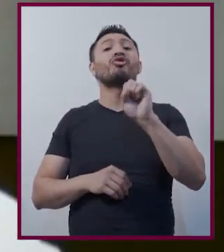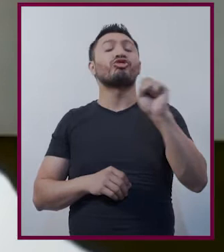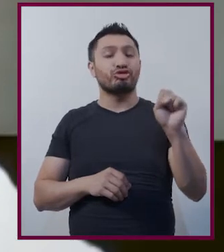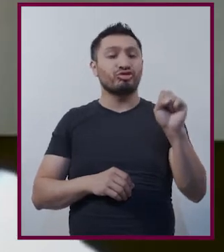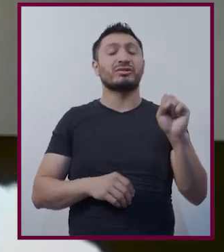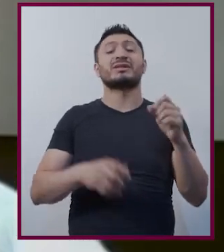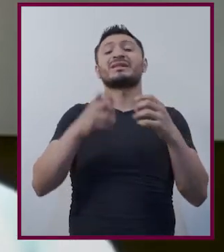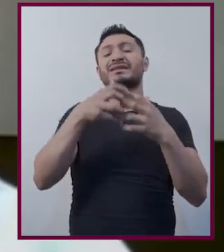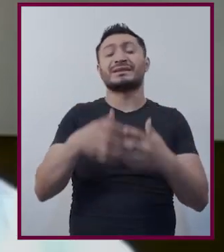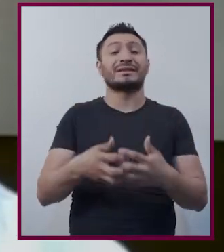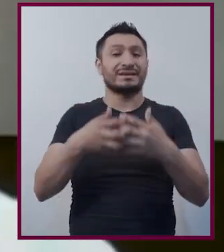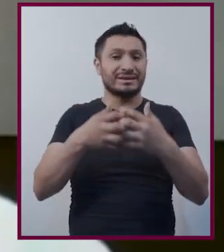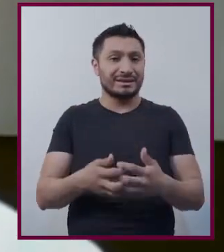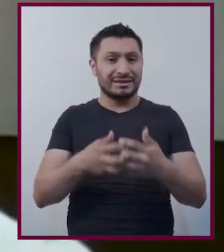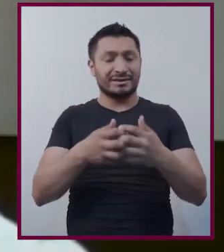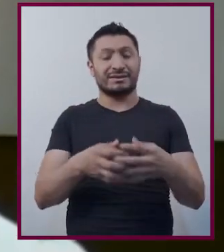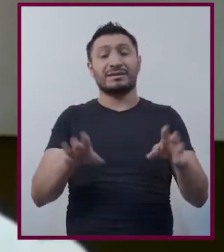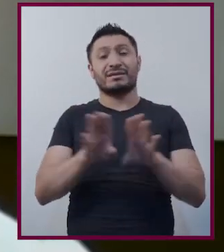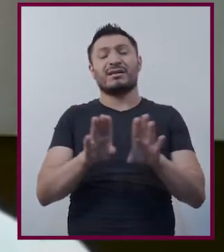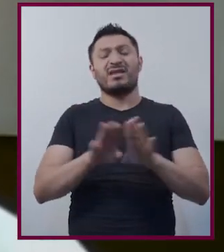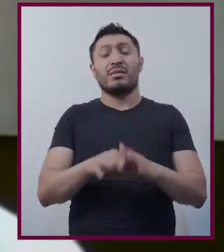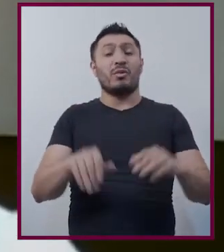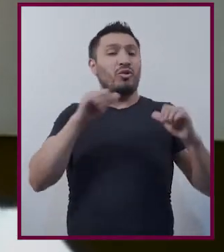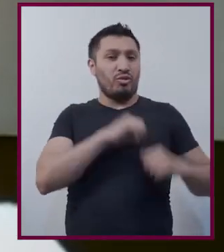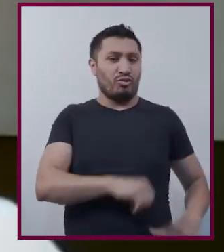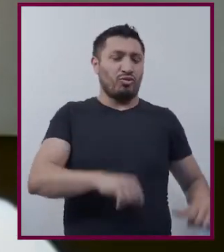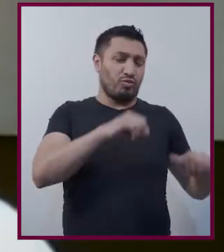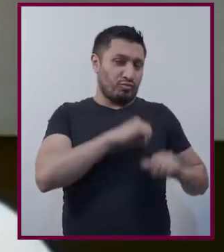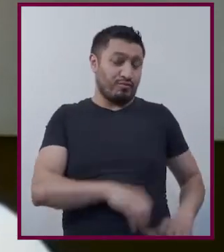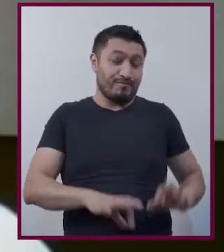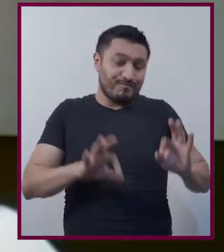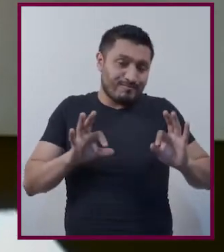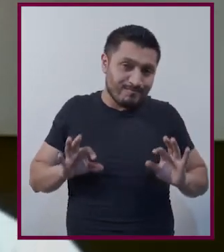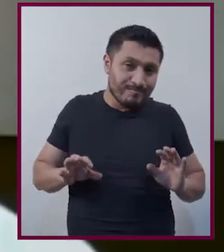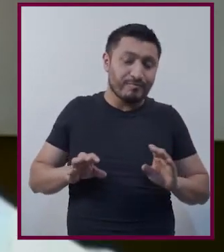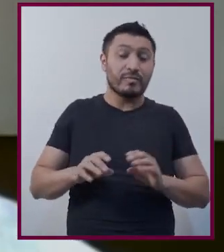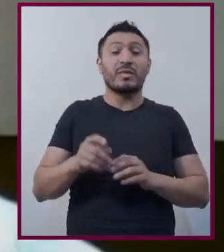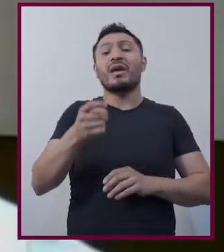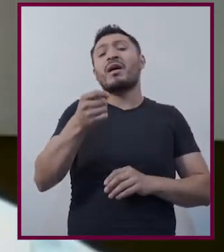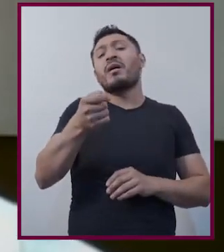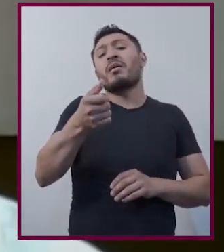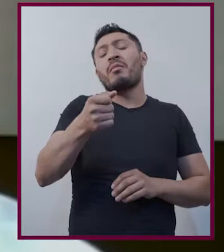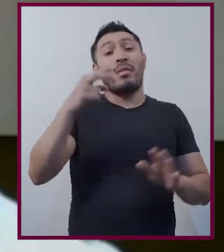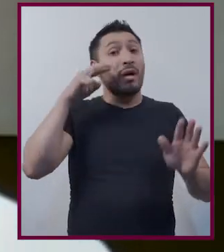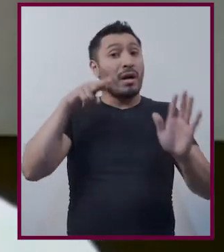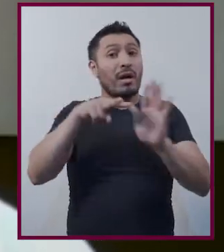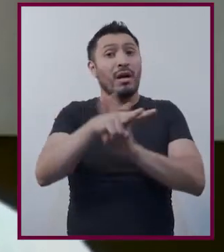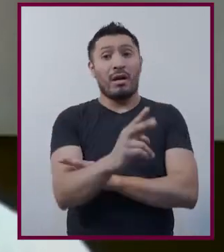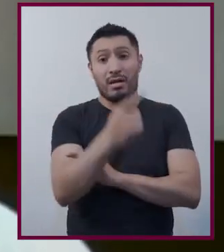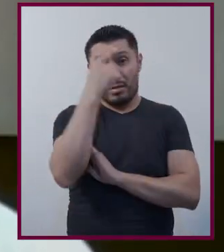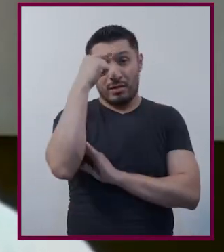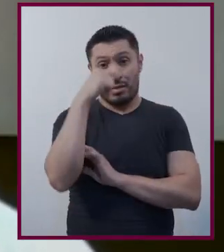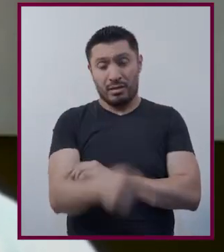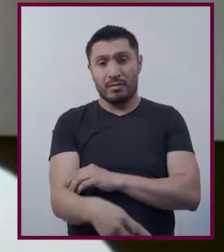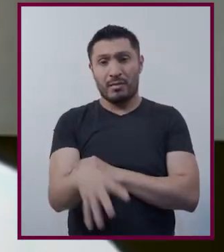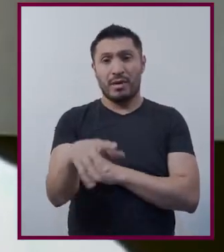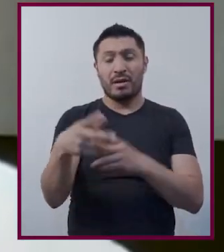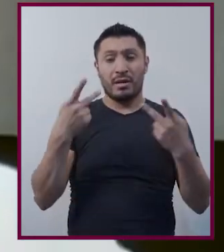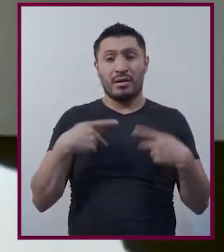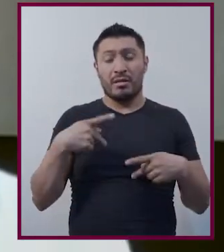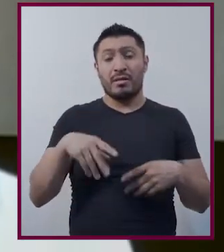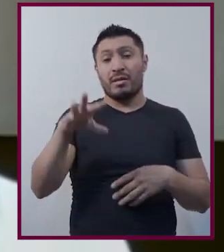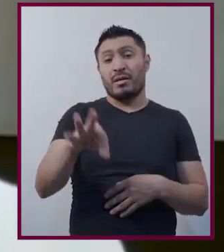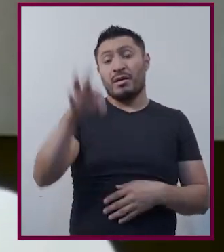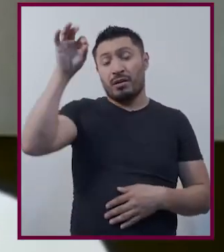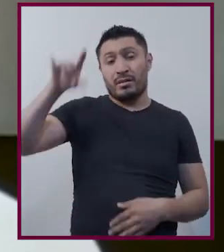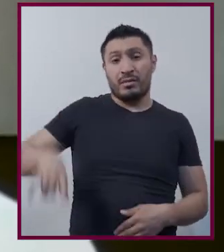trata de un sistema más bien de corte autoritario, donde hay poca transparencia para la elección de los gobernantes, porque